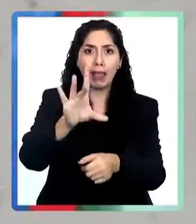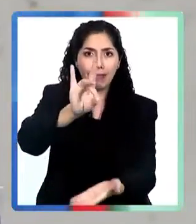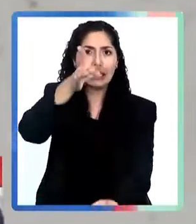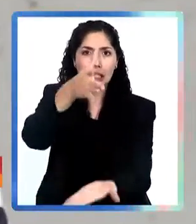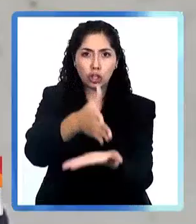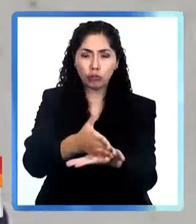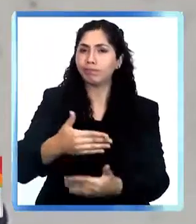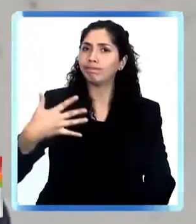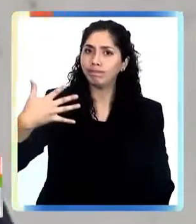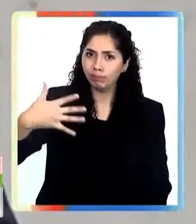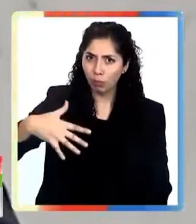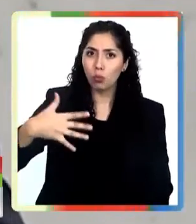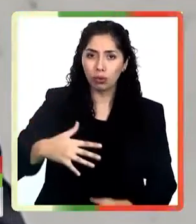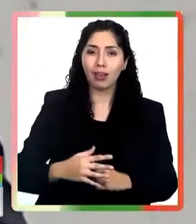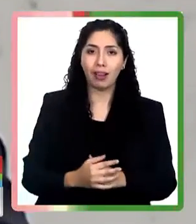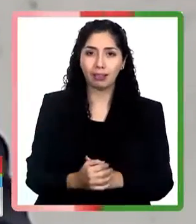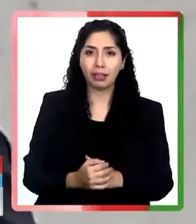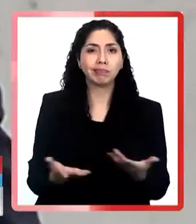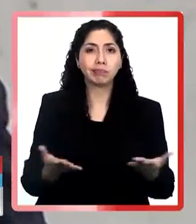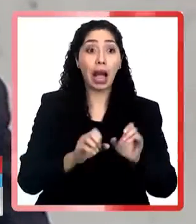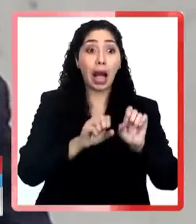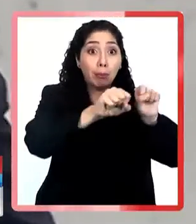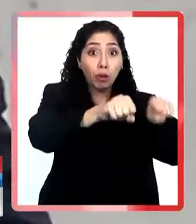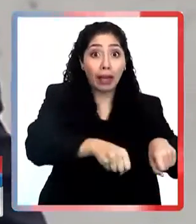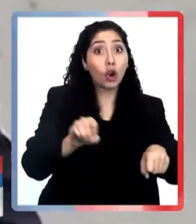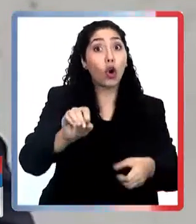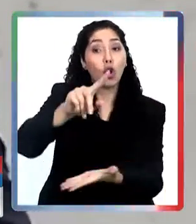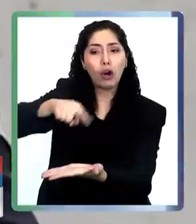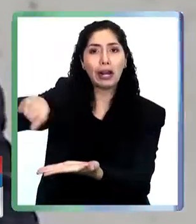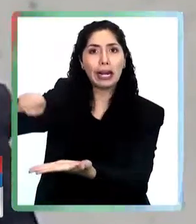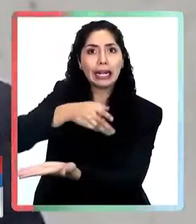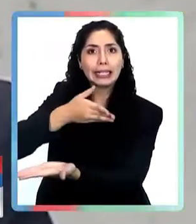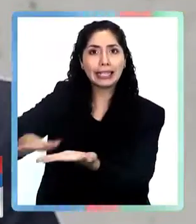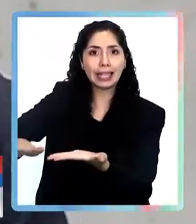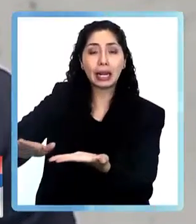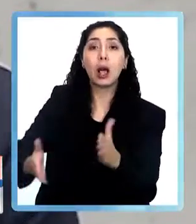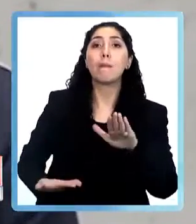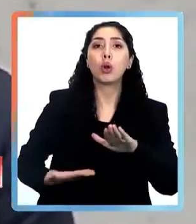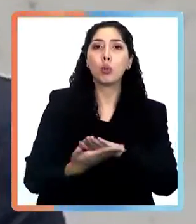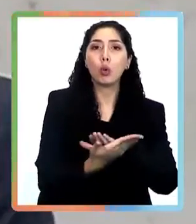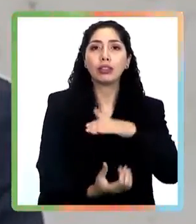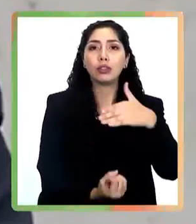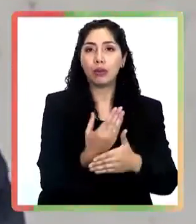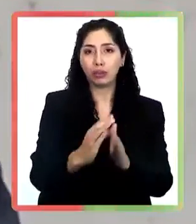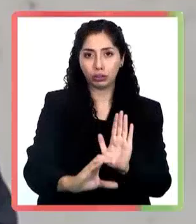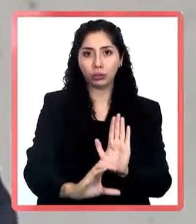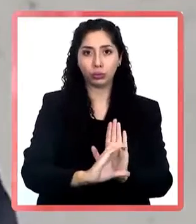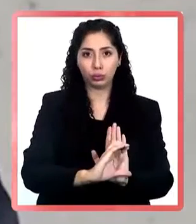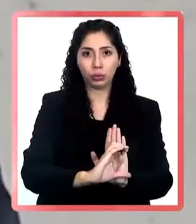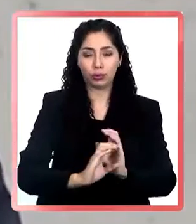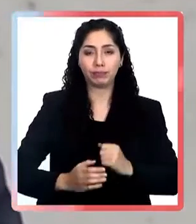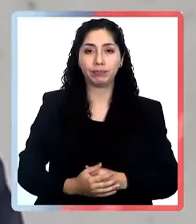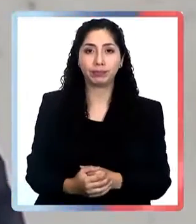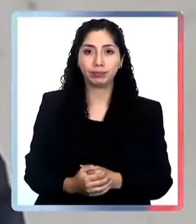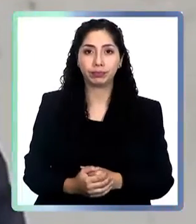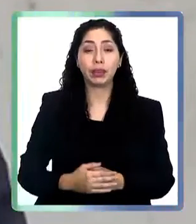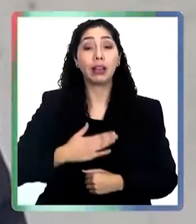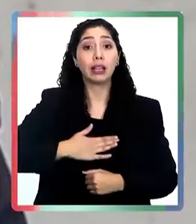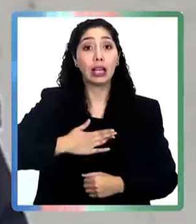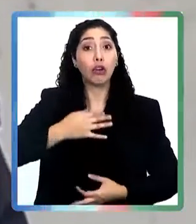decisión trascendental aprobar o rechazar la propuesta de una nueva constitución